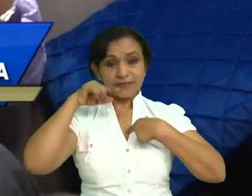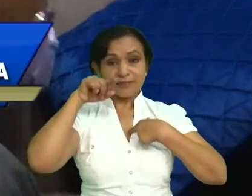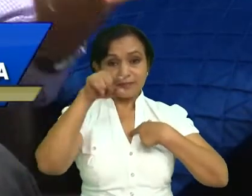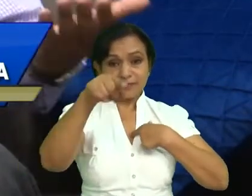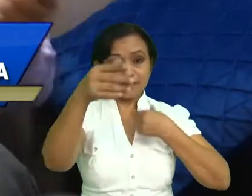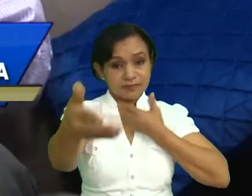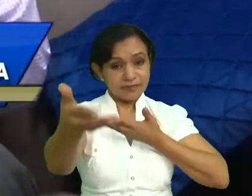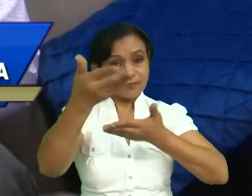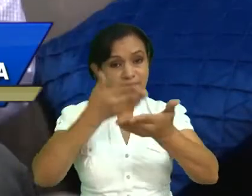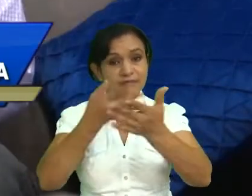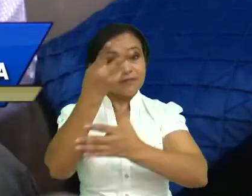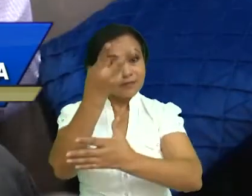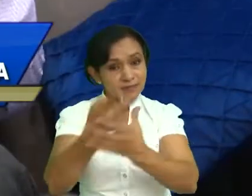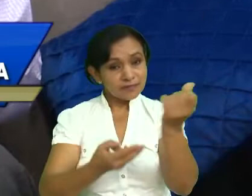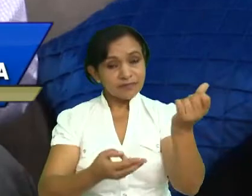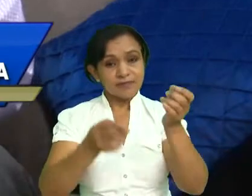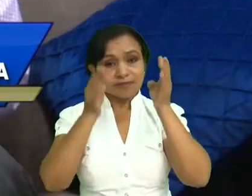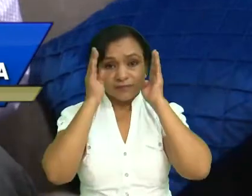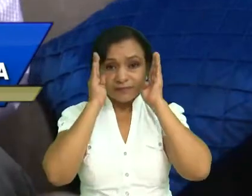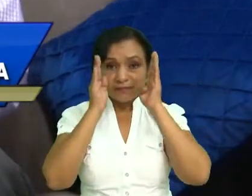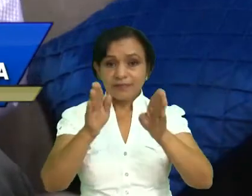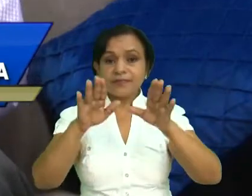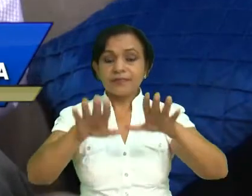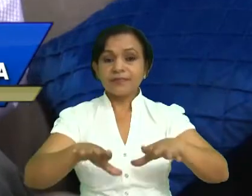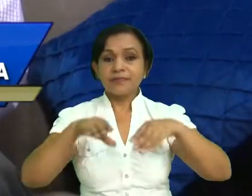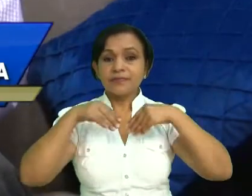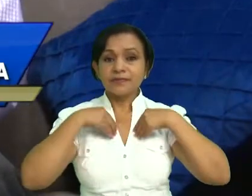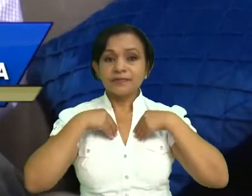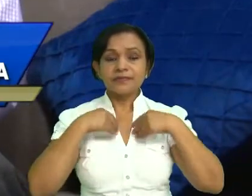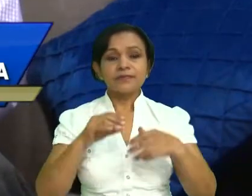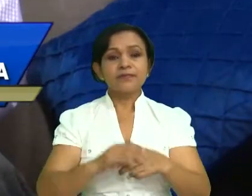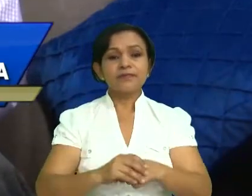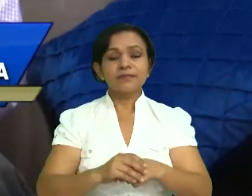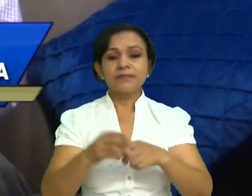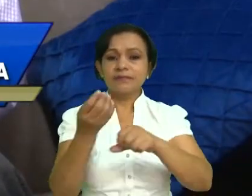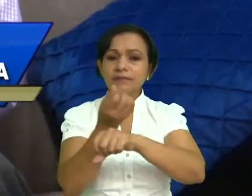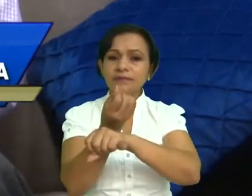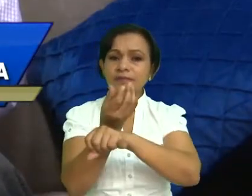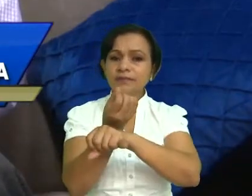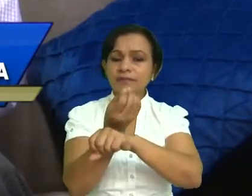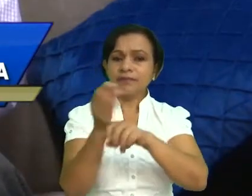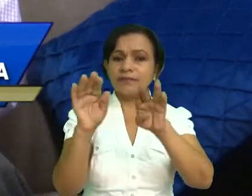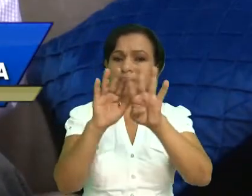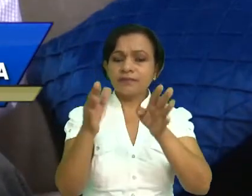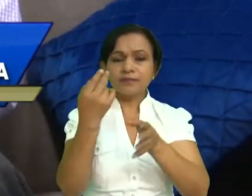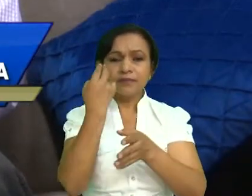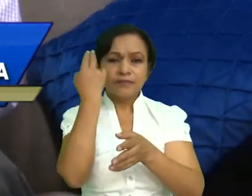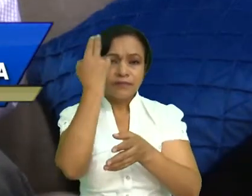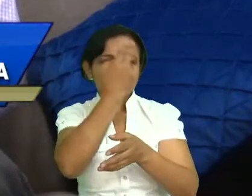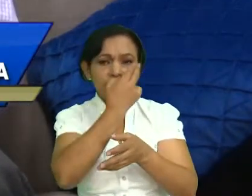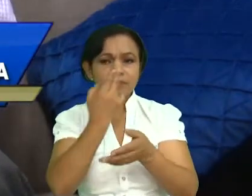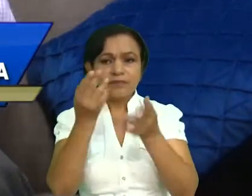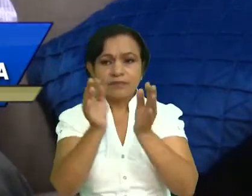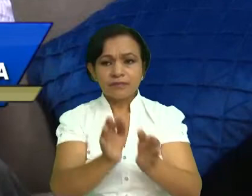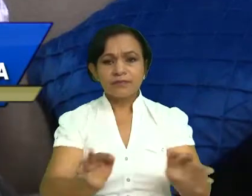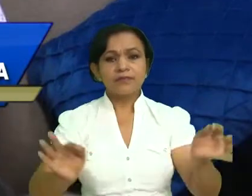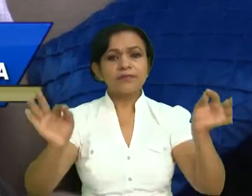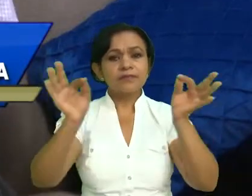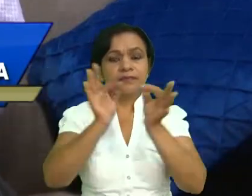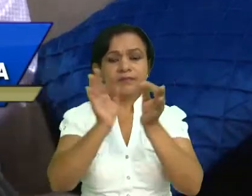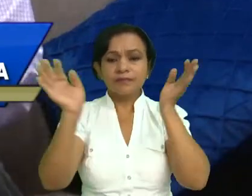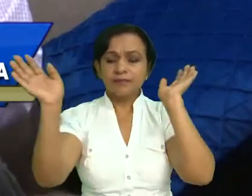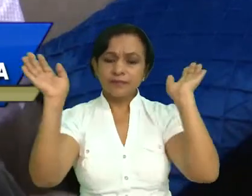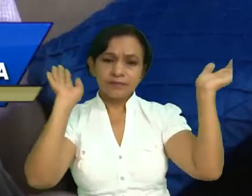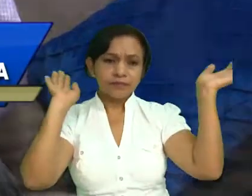atender nosotros las medidas que nos orientan. Compañera Reina, entender un poquito y le consulto a partir de la importancia de los